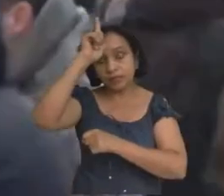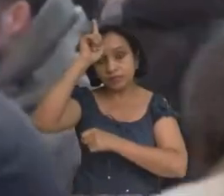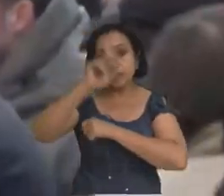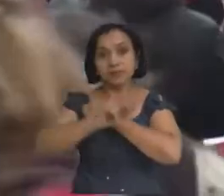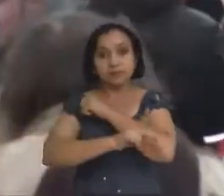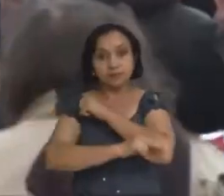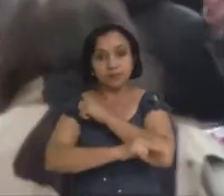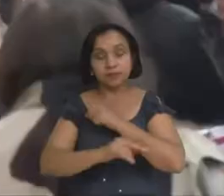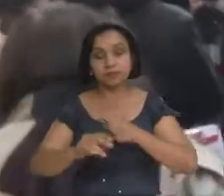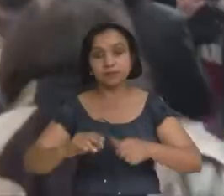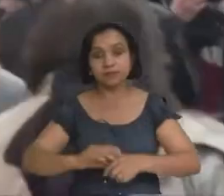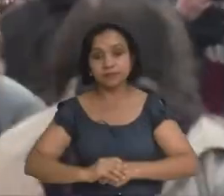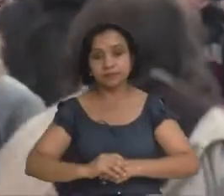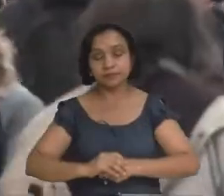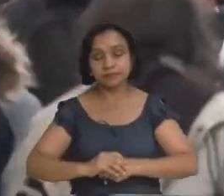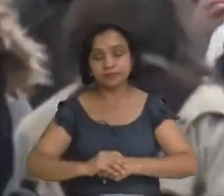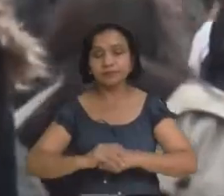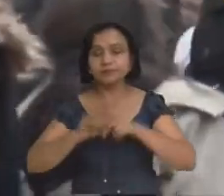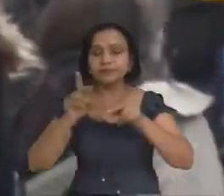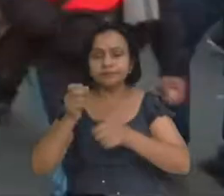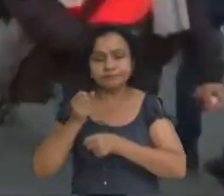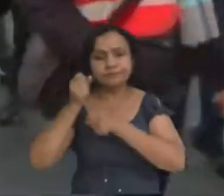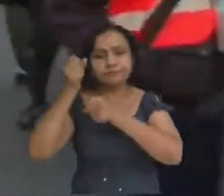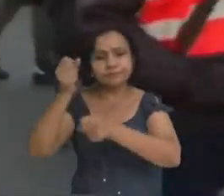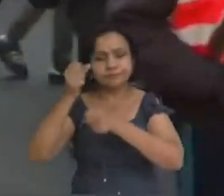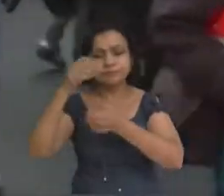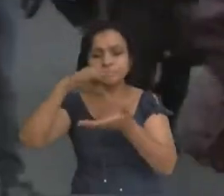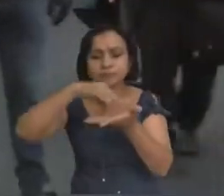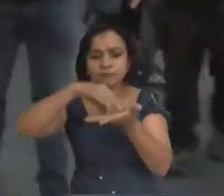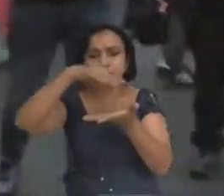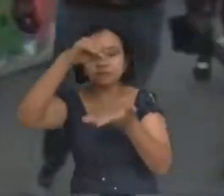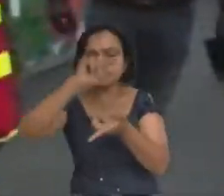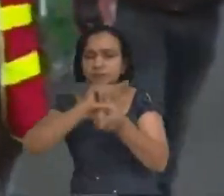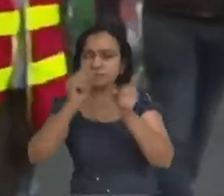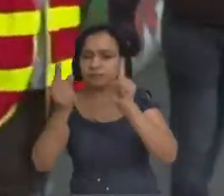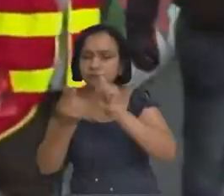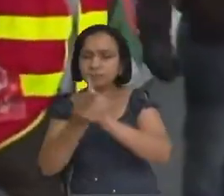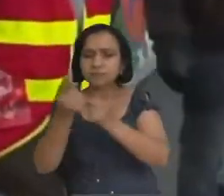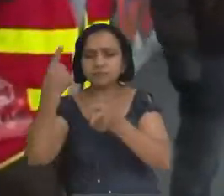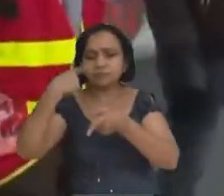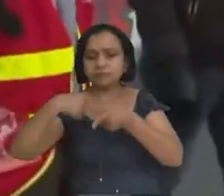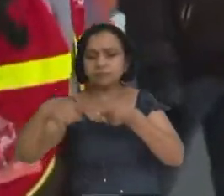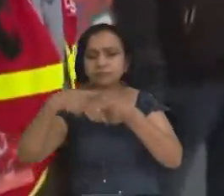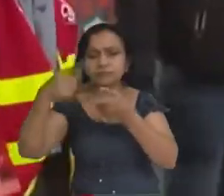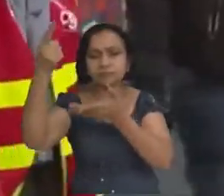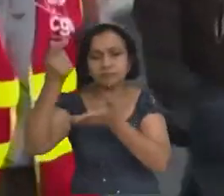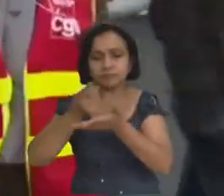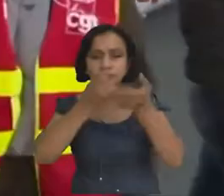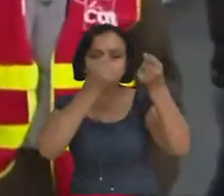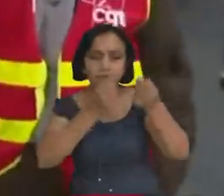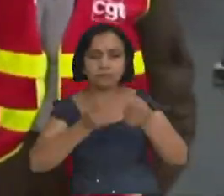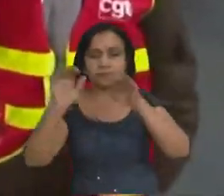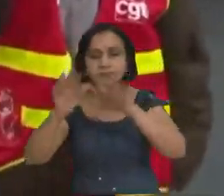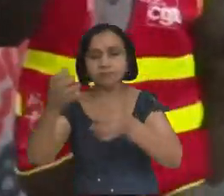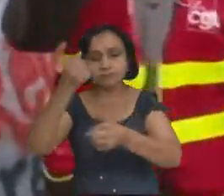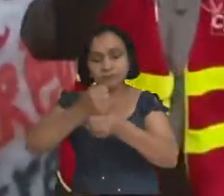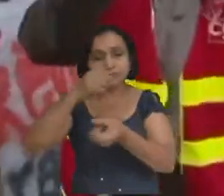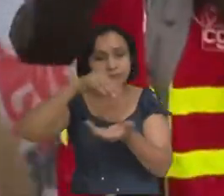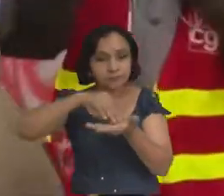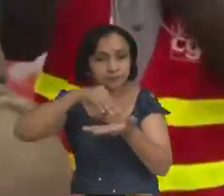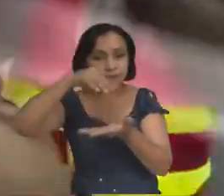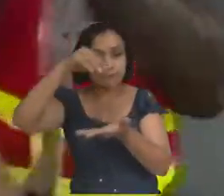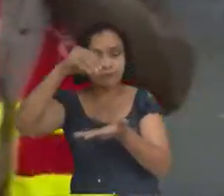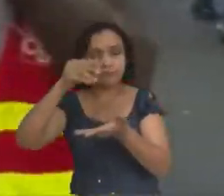Protestan de nuevo en Francia en contra de reformas a las pensiones. Las y los trabajadores mantienen una agenda